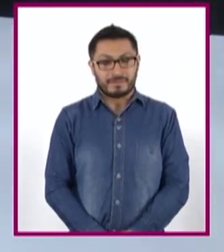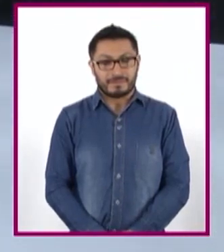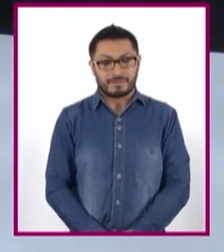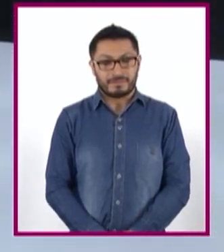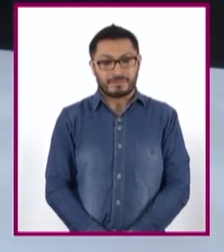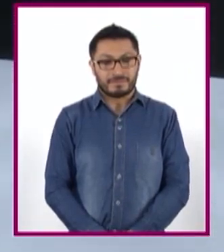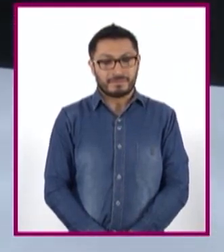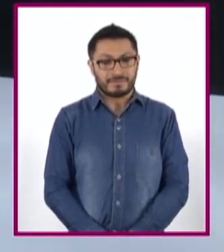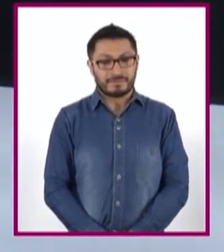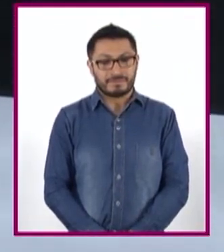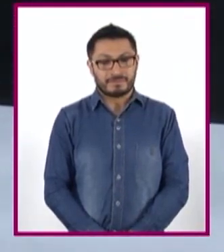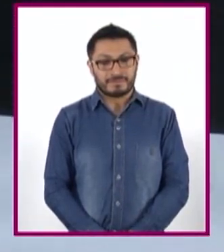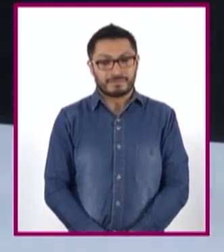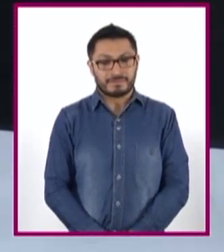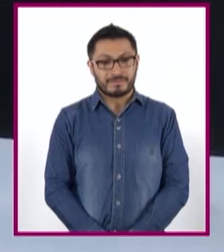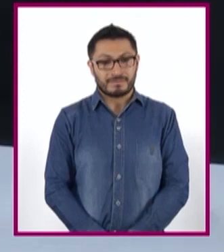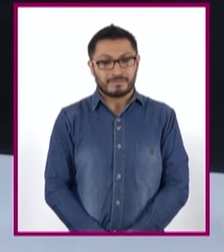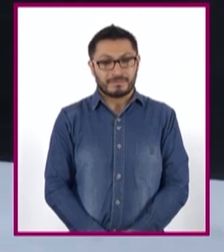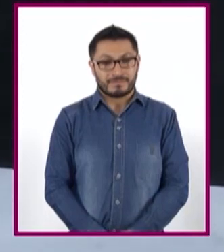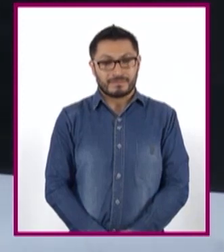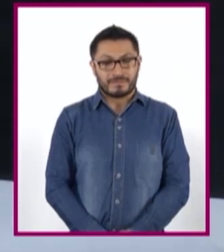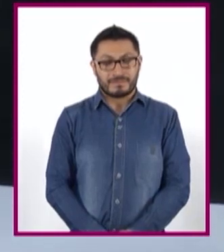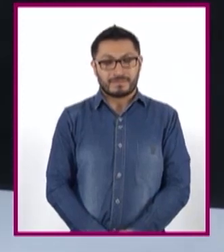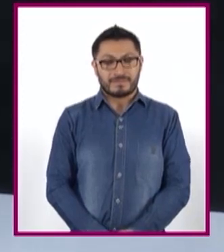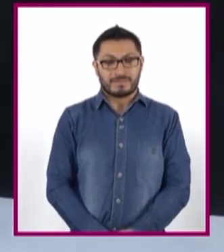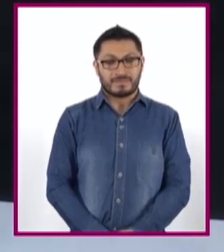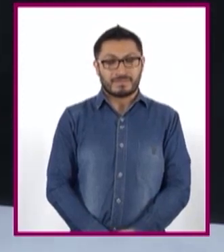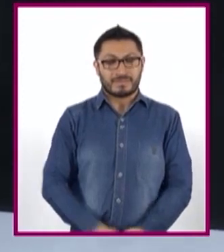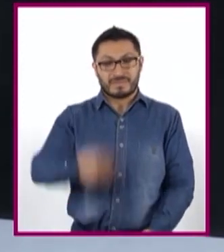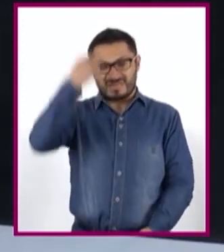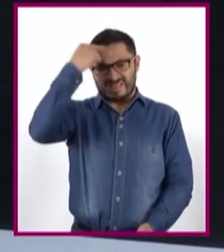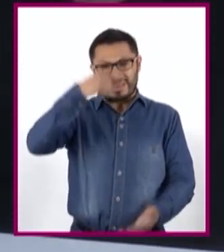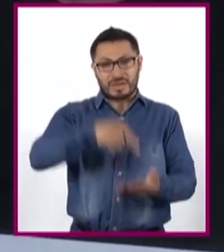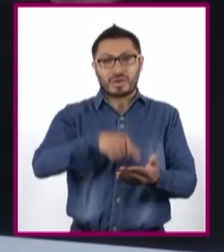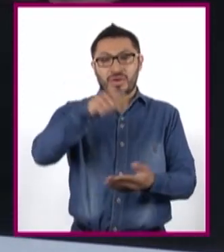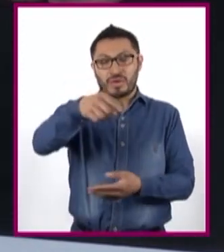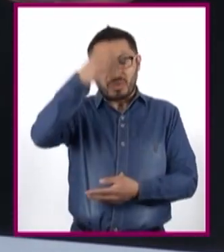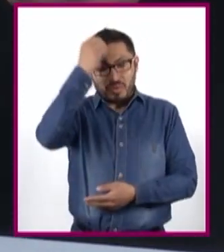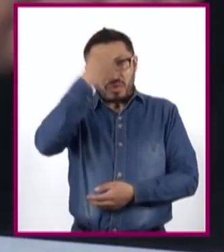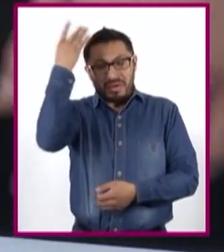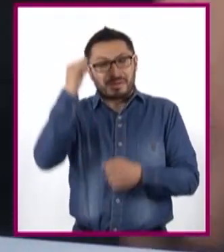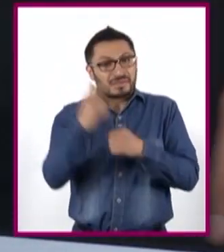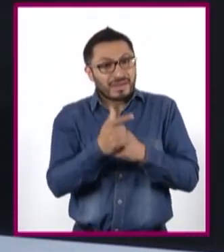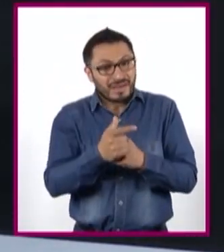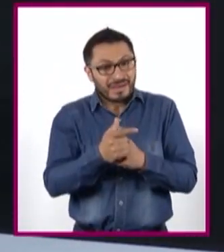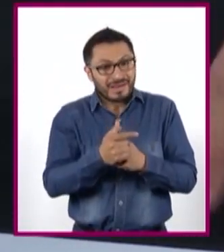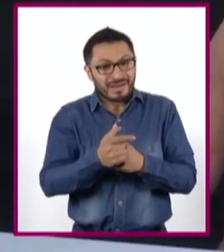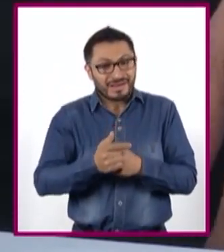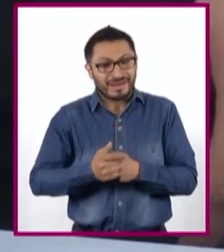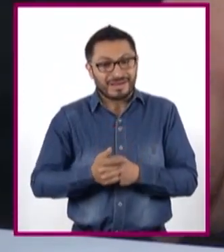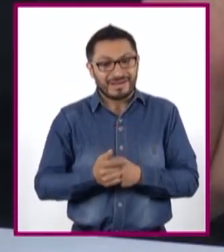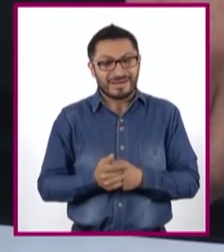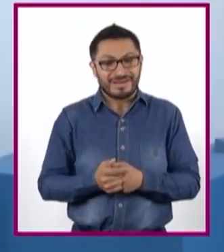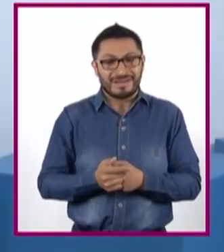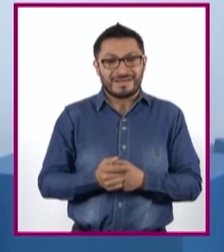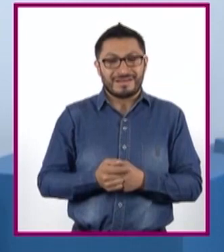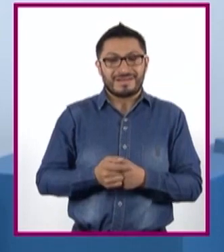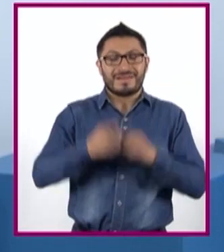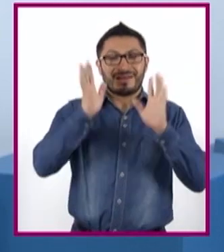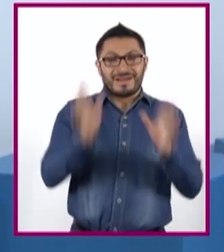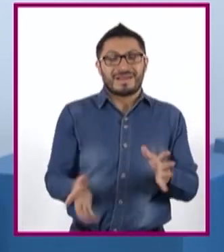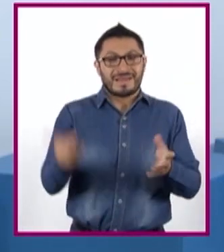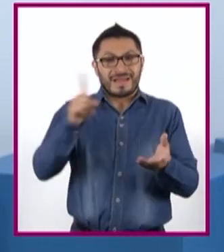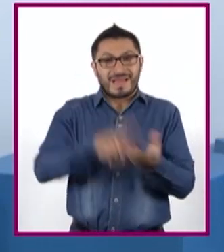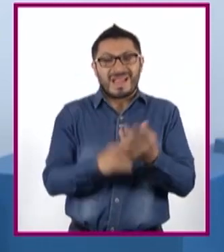¿Así? Correcto. Creo que te acabas de olvidar de un paso. Que ya se apagó el alcohol. Así